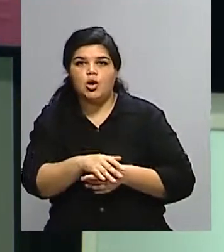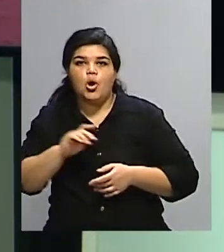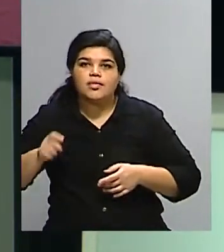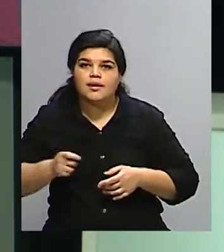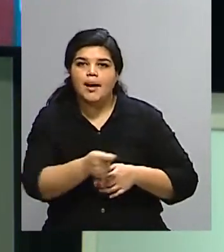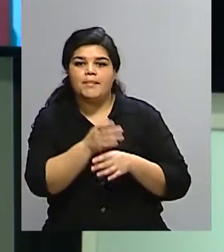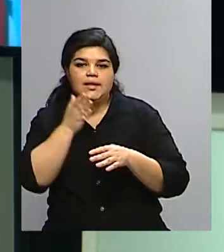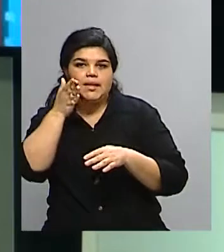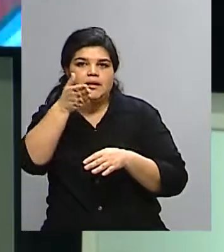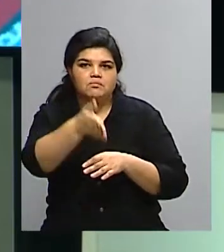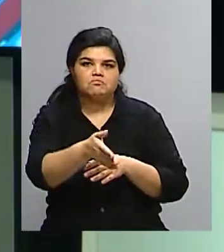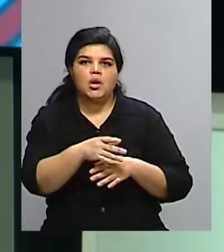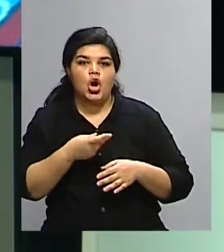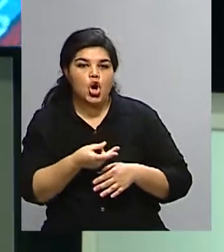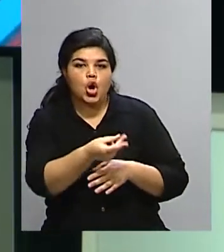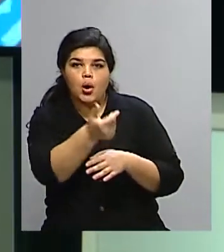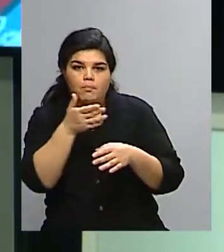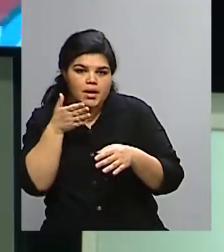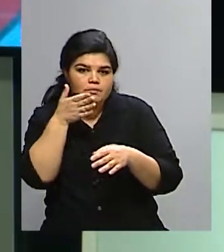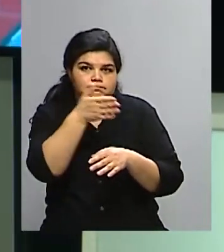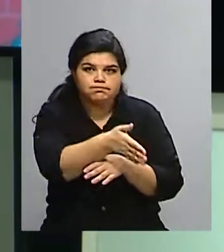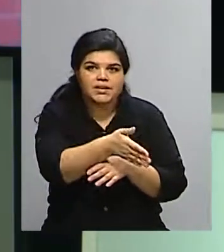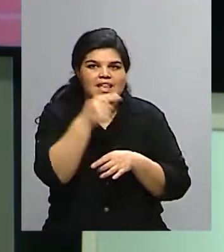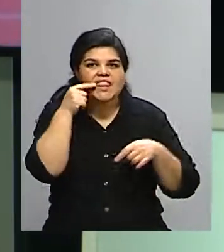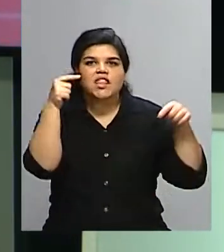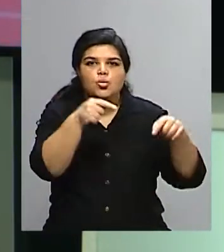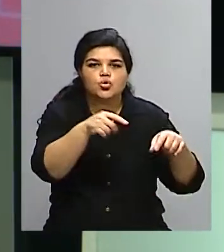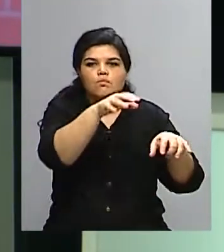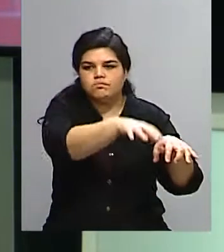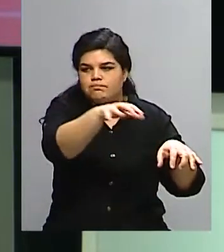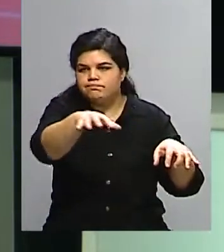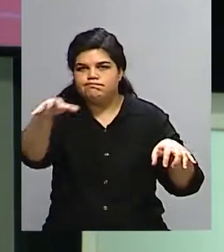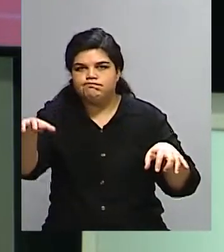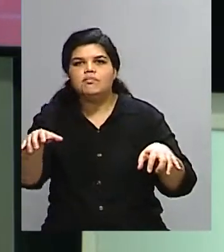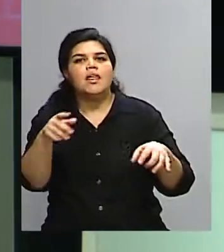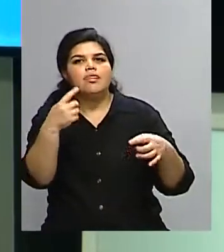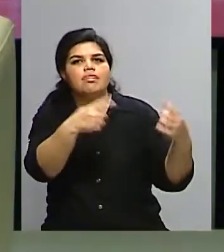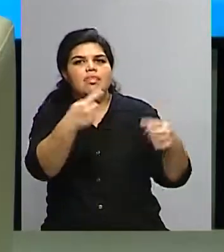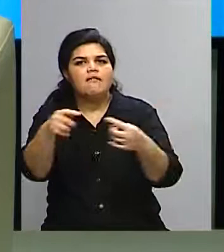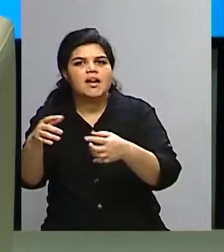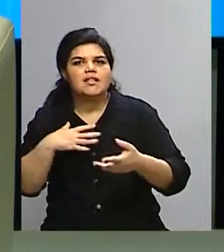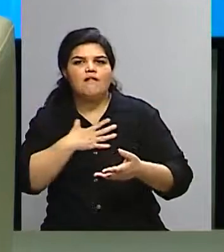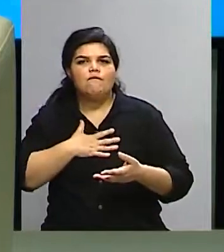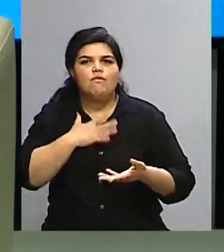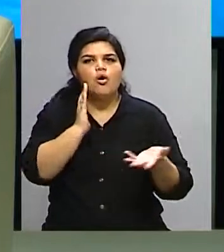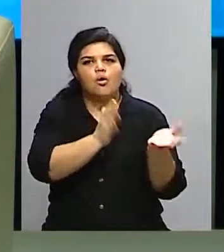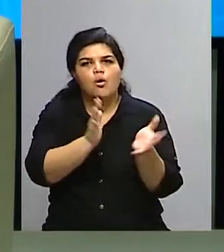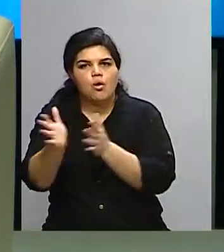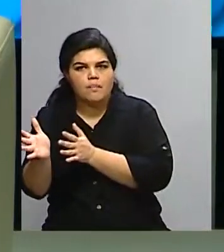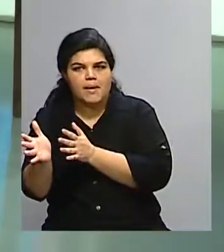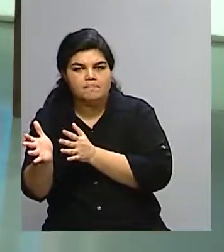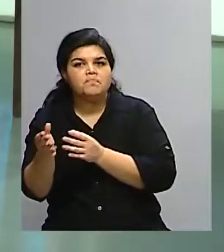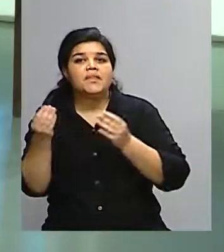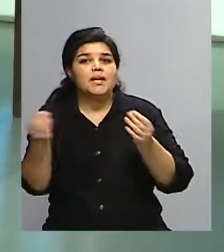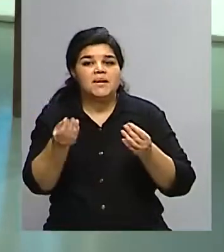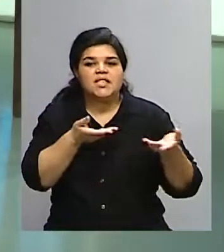hacer una compra. Es increíble cómo no se le da la misma atención a una persona mayor que al resto. ¿Qué se puede hacer y cuál